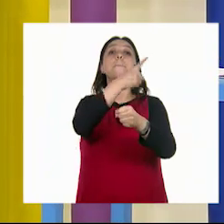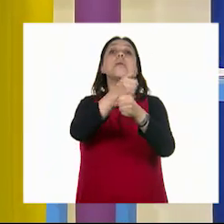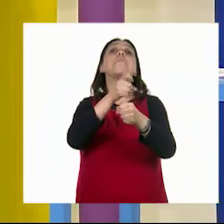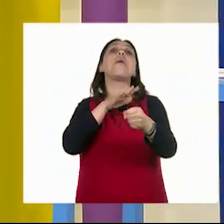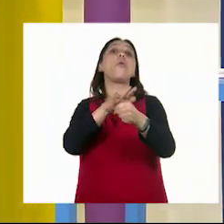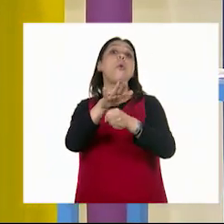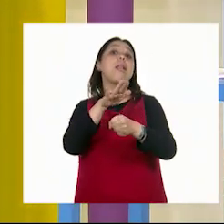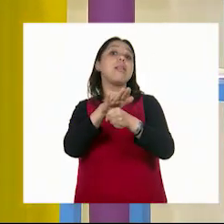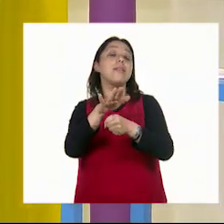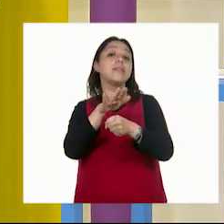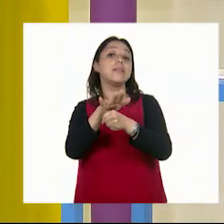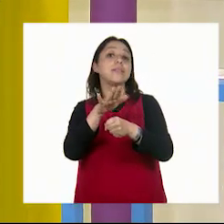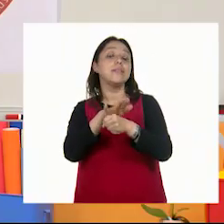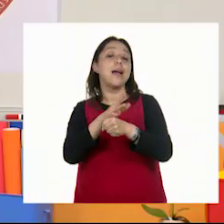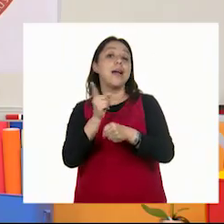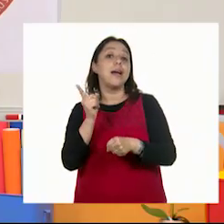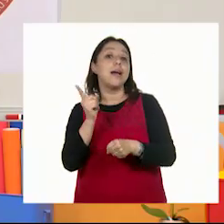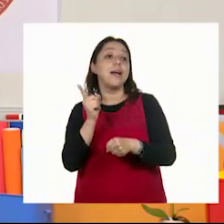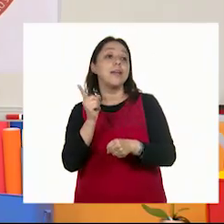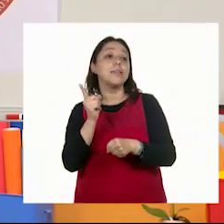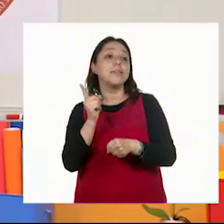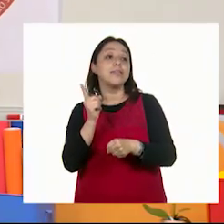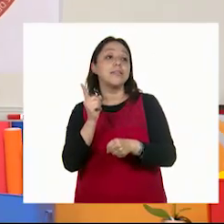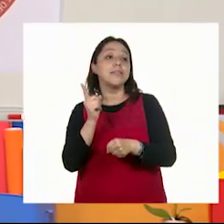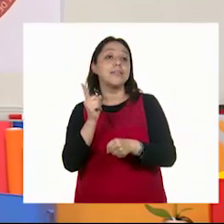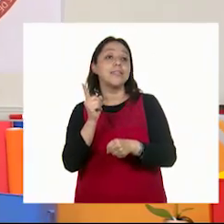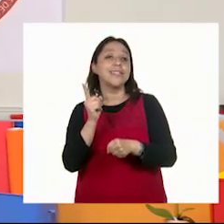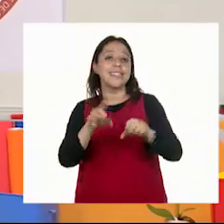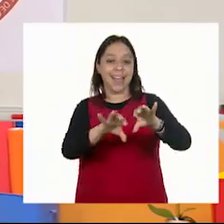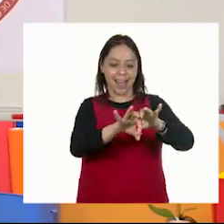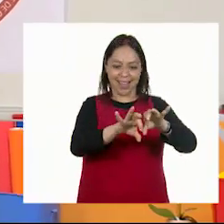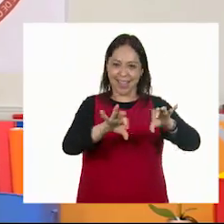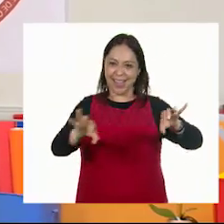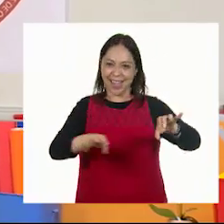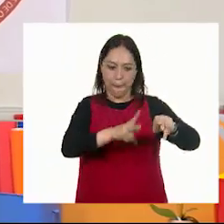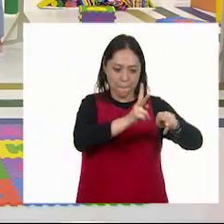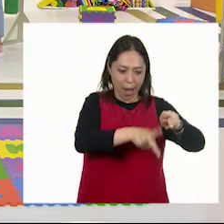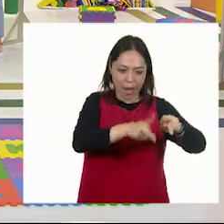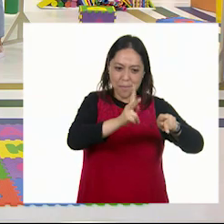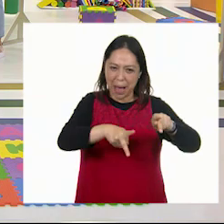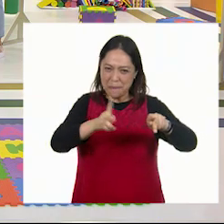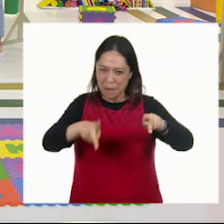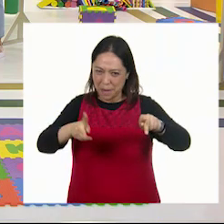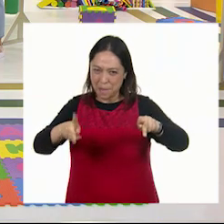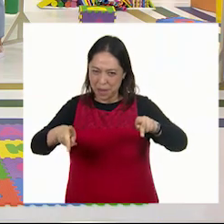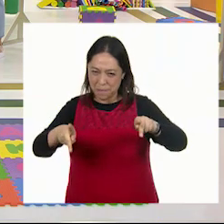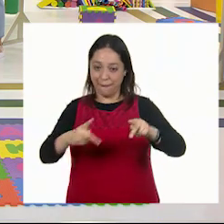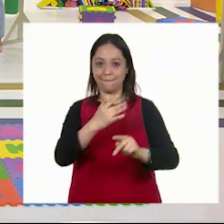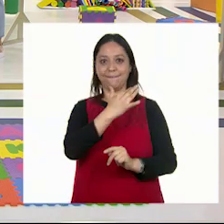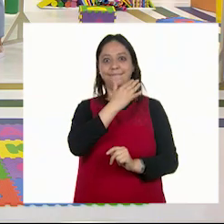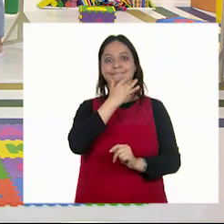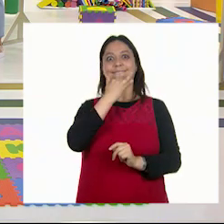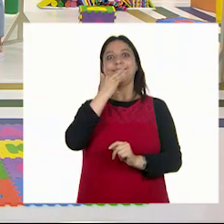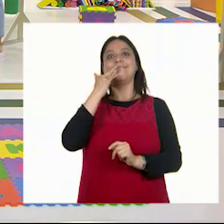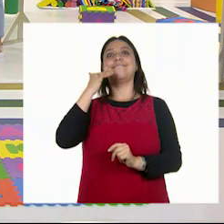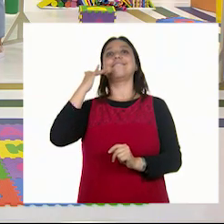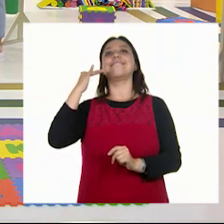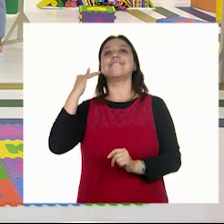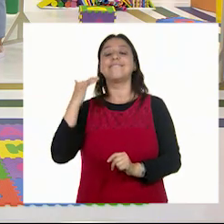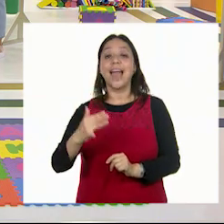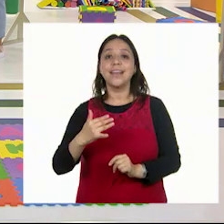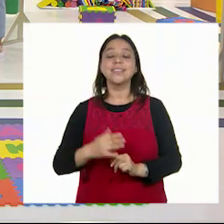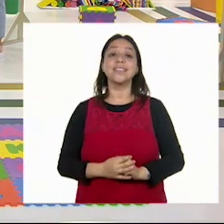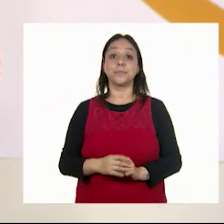trata del... ¡El pepino! El pepino. ¡Qué rico! El